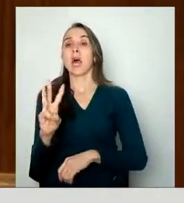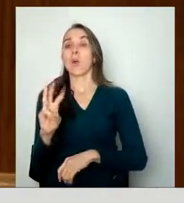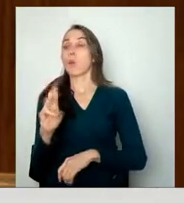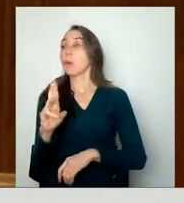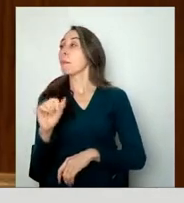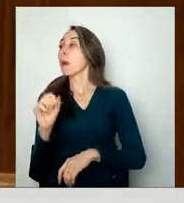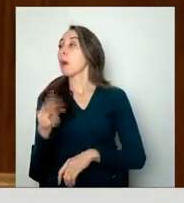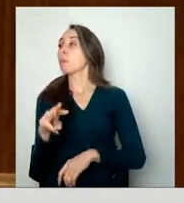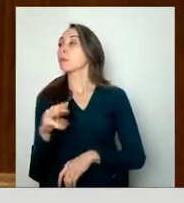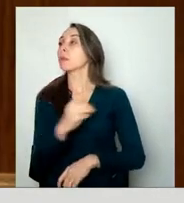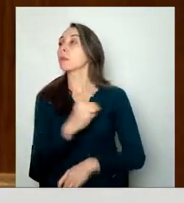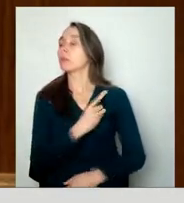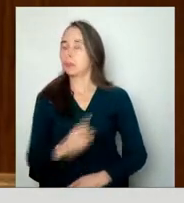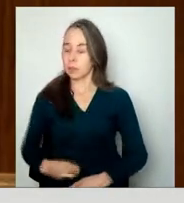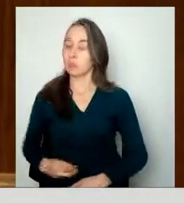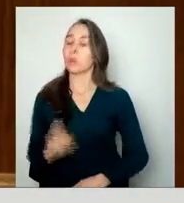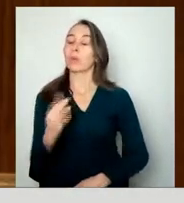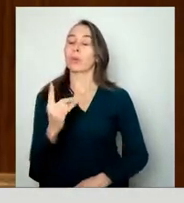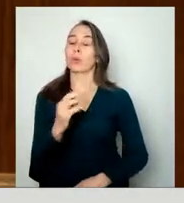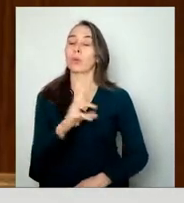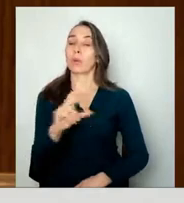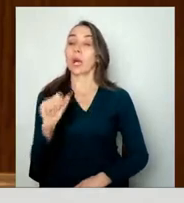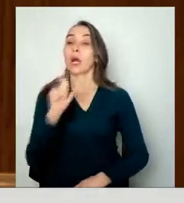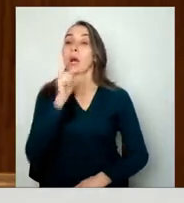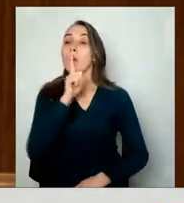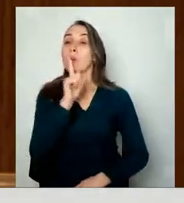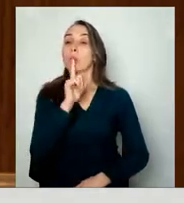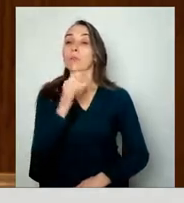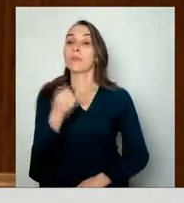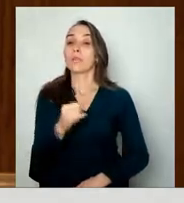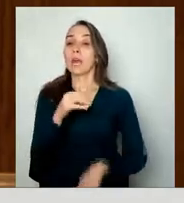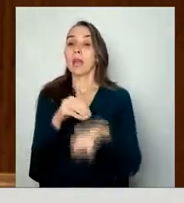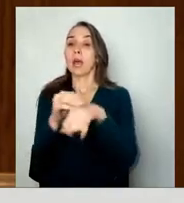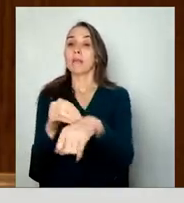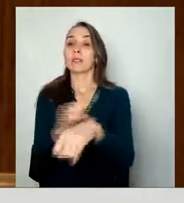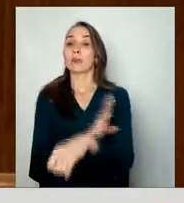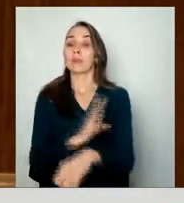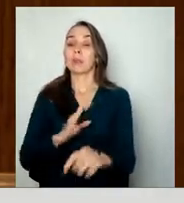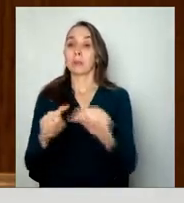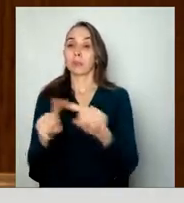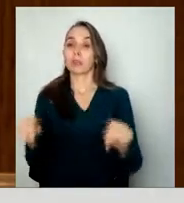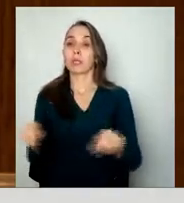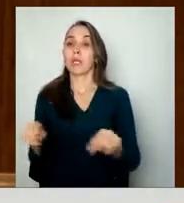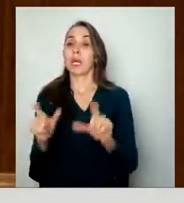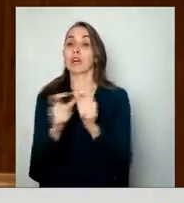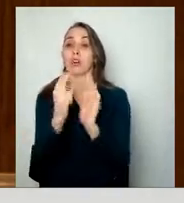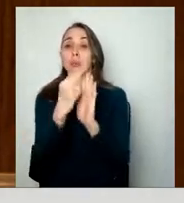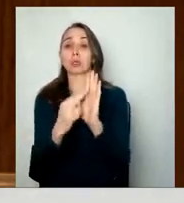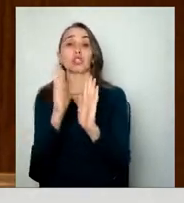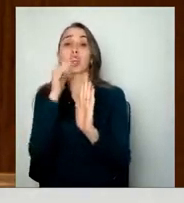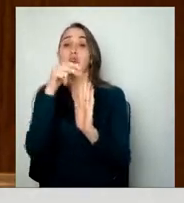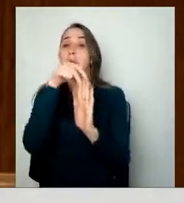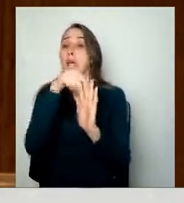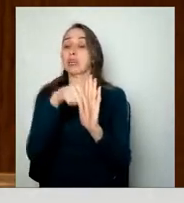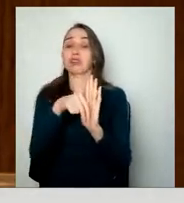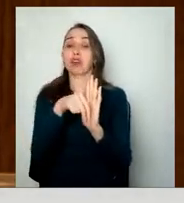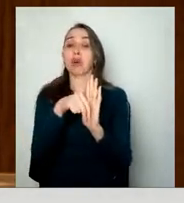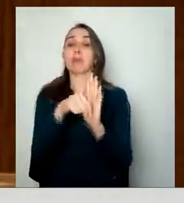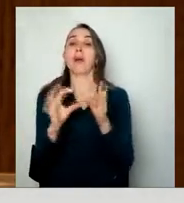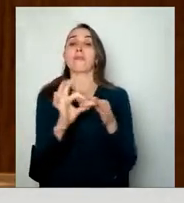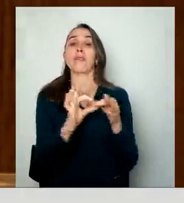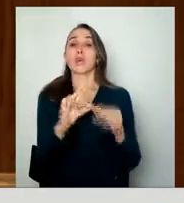diputado Alberto urraga finalmente Me permito hacer presente a esta sala que la comisión no calificó como Norma de carácter orgánico constitucional